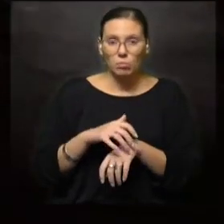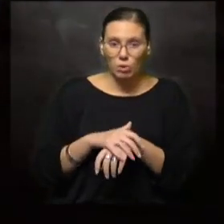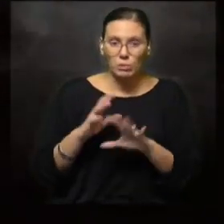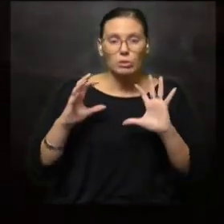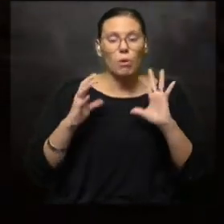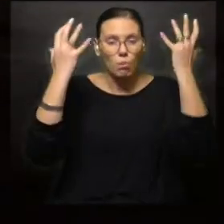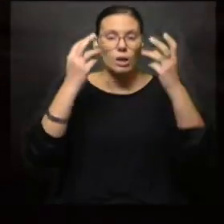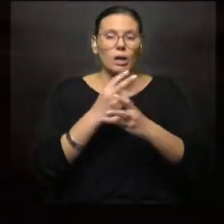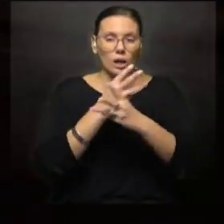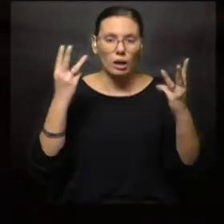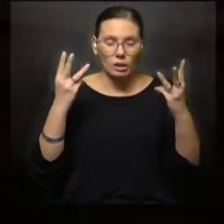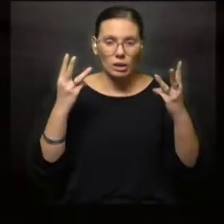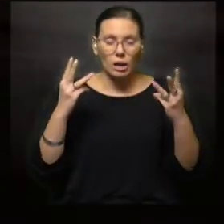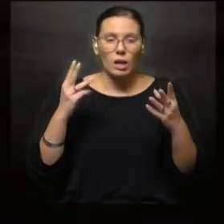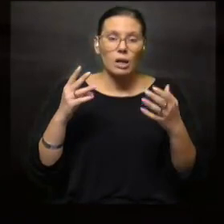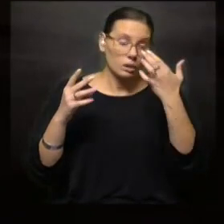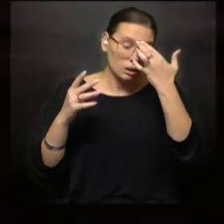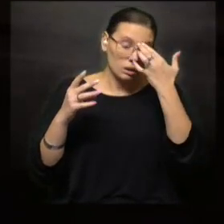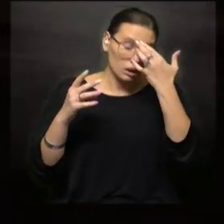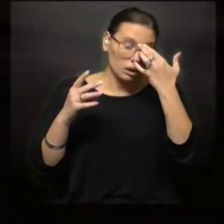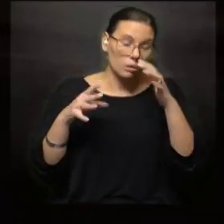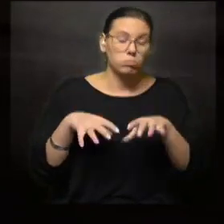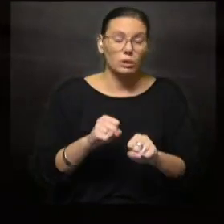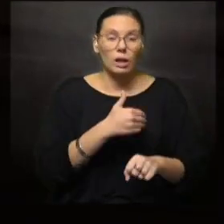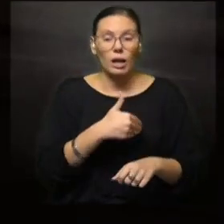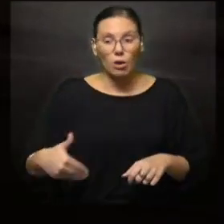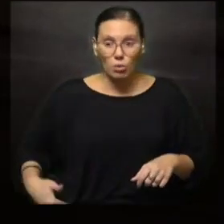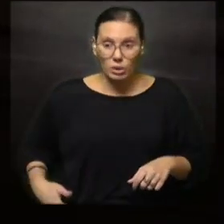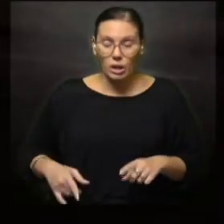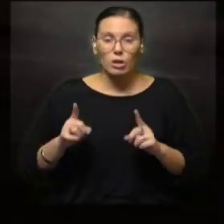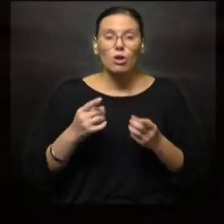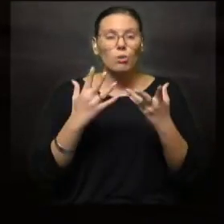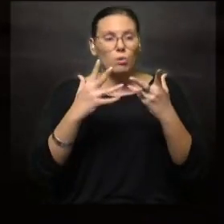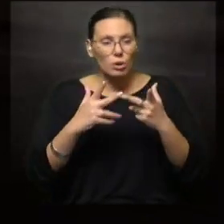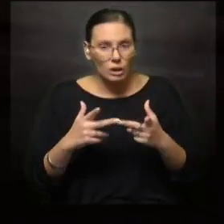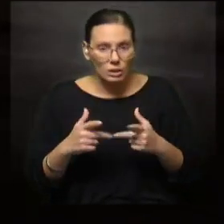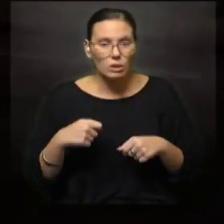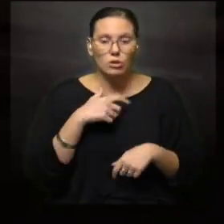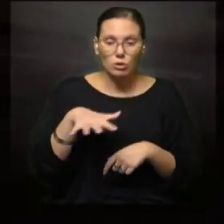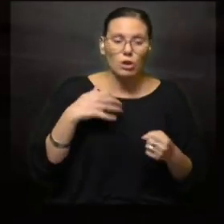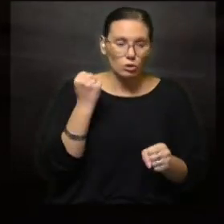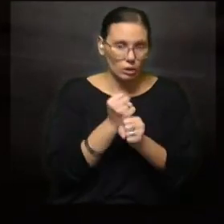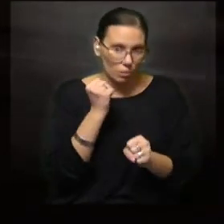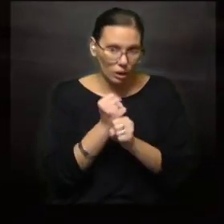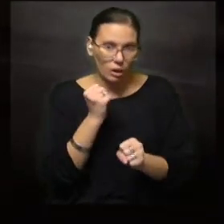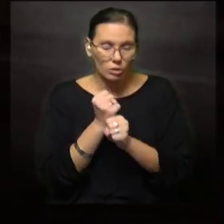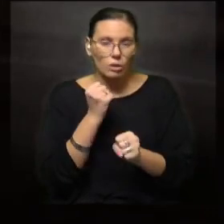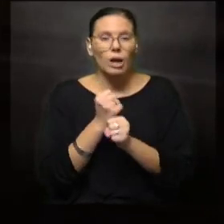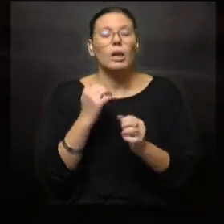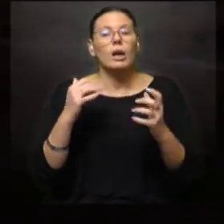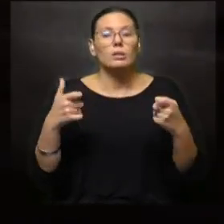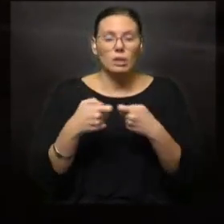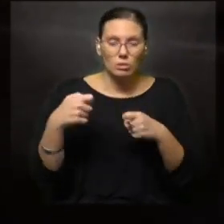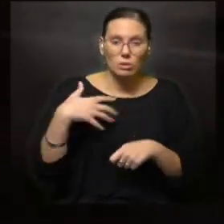huelga general, del golpe de Estado y cómo respondió la sociedad uruguaya organizada, los trabajadores organizados, las organizaciones